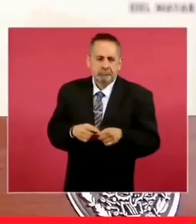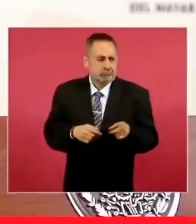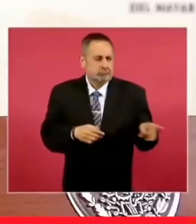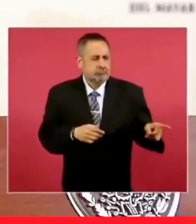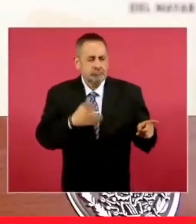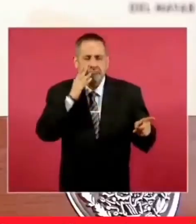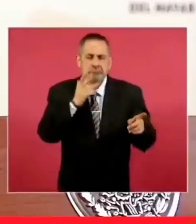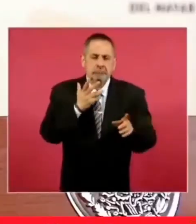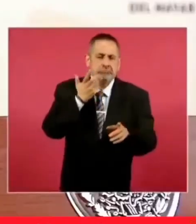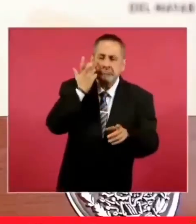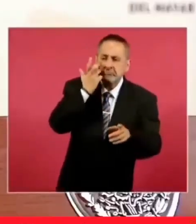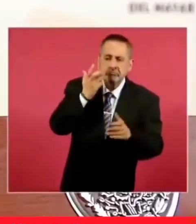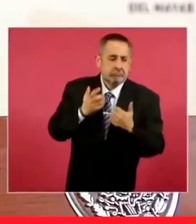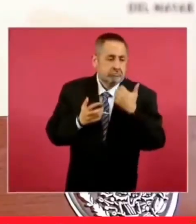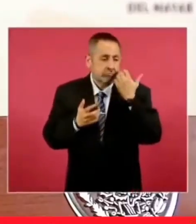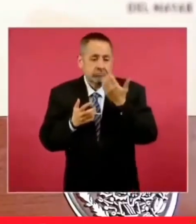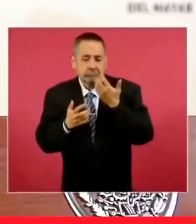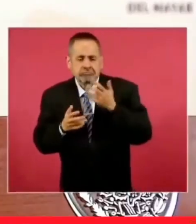tendencioso.